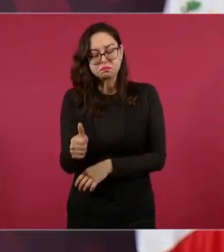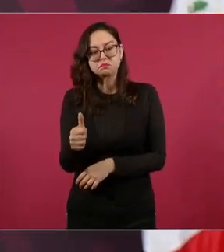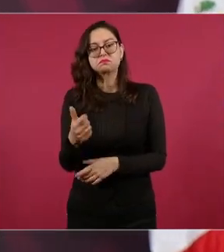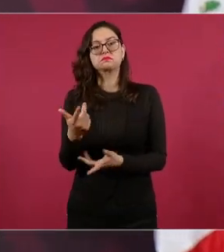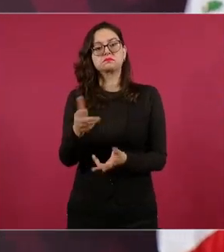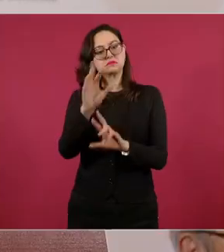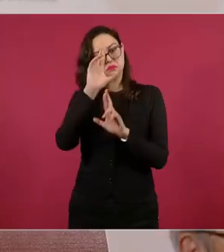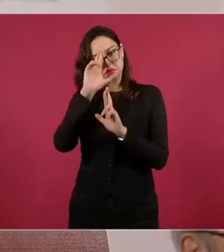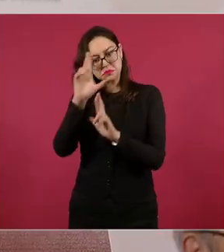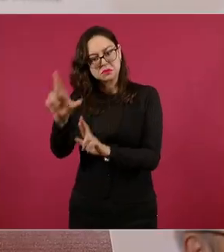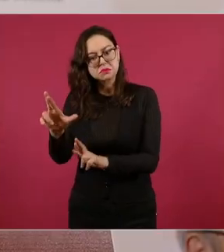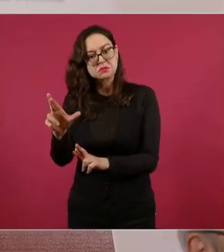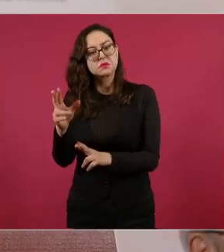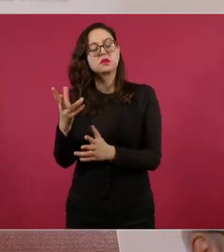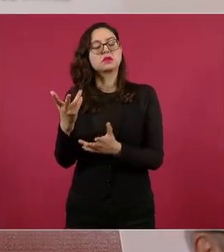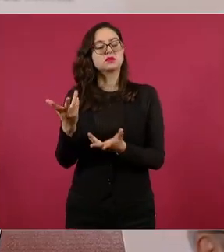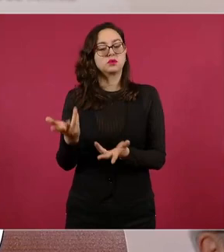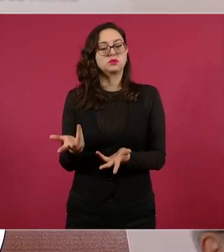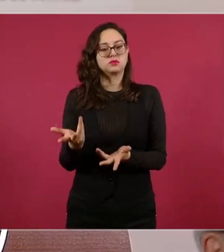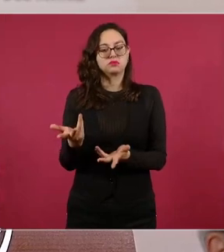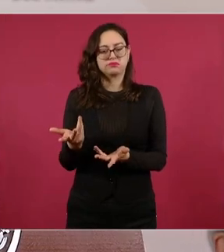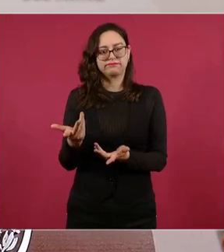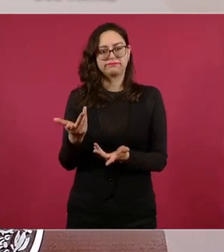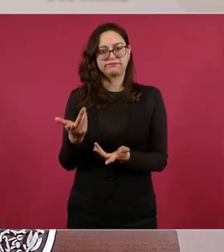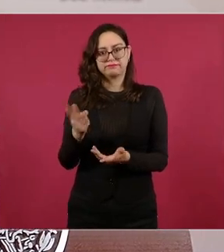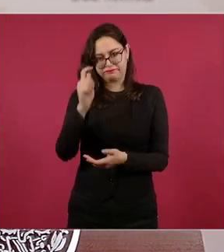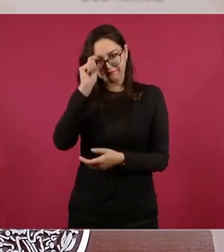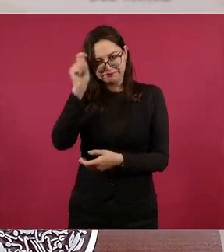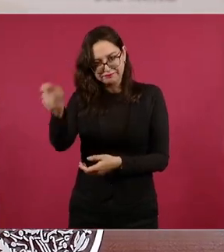como lo merecen.